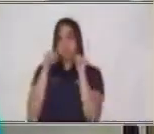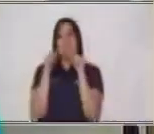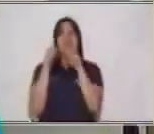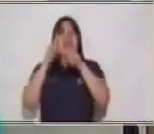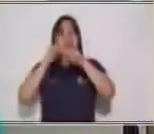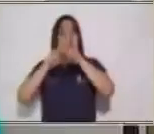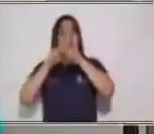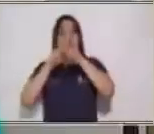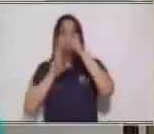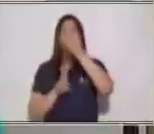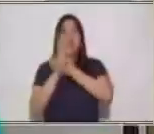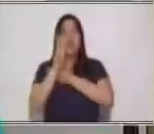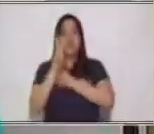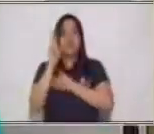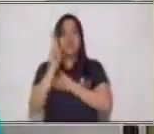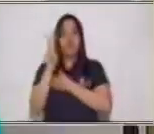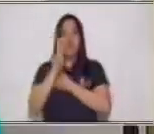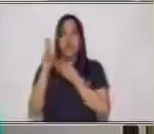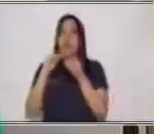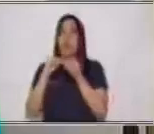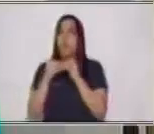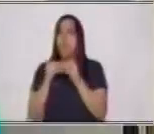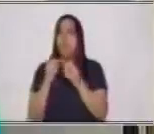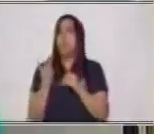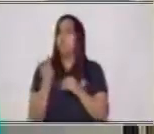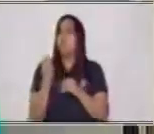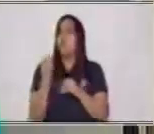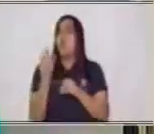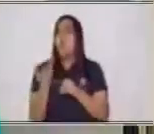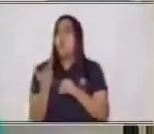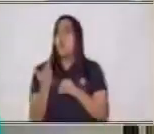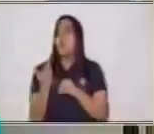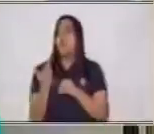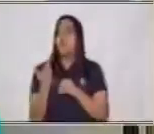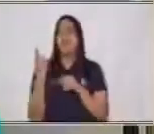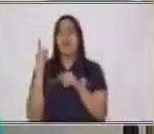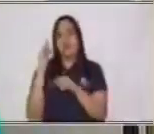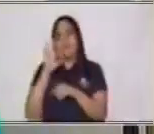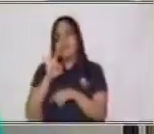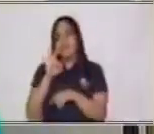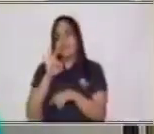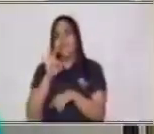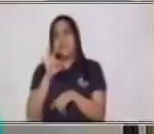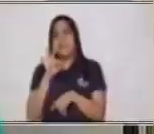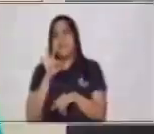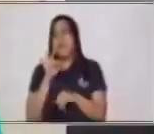multiplicación de las dos raíces. ¿Cuáles son nuestras dos raíces? X y 3y. Entonces sería